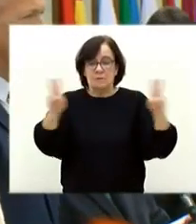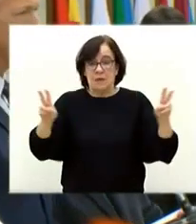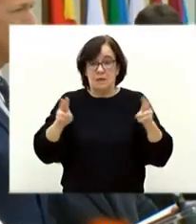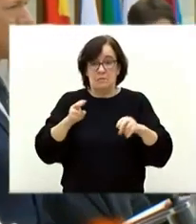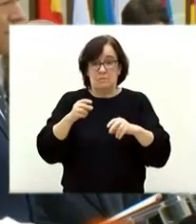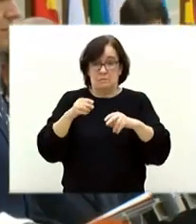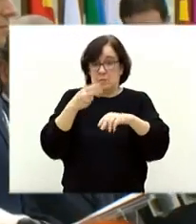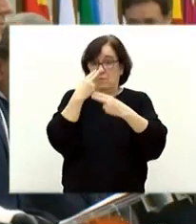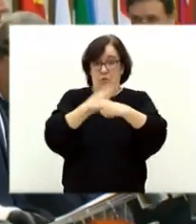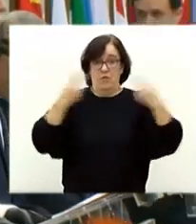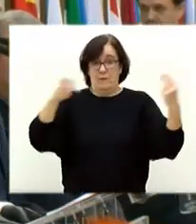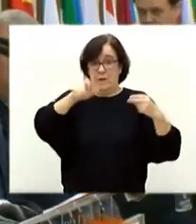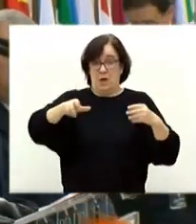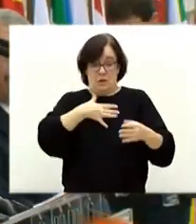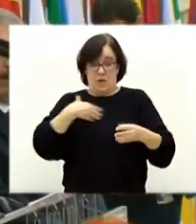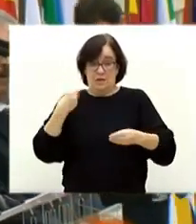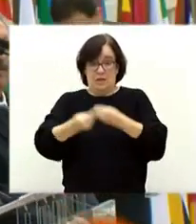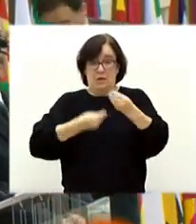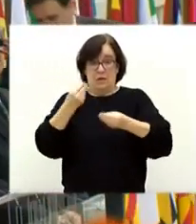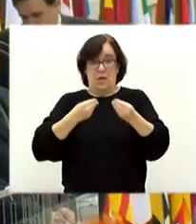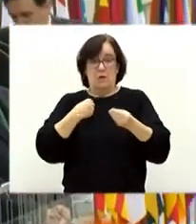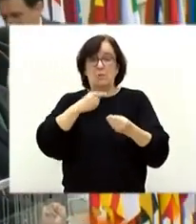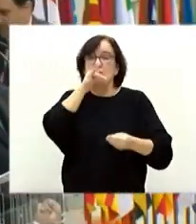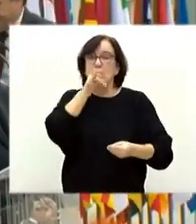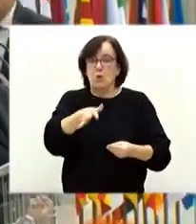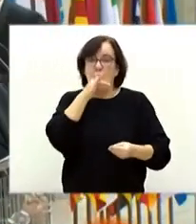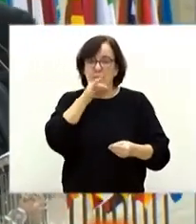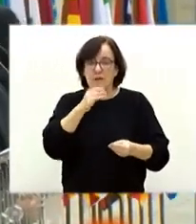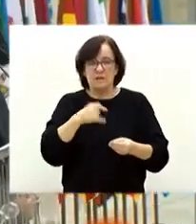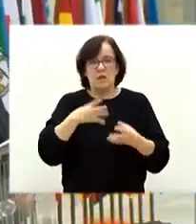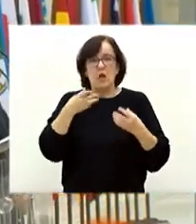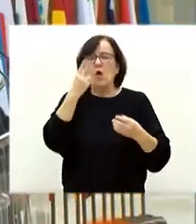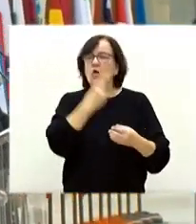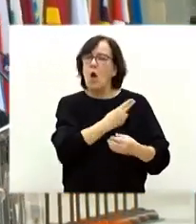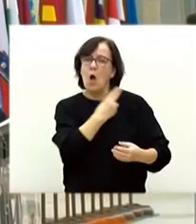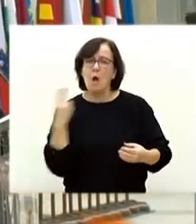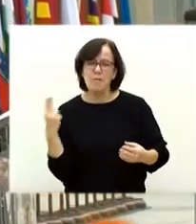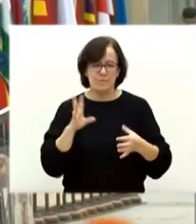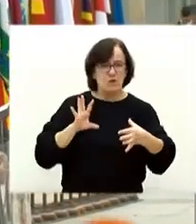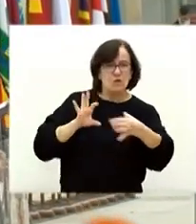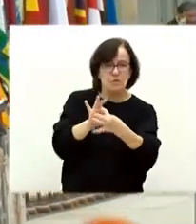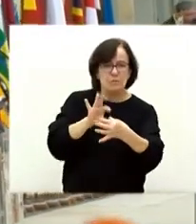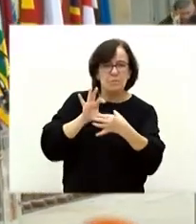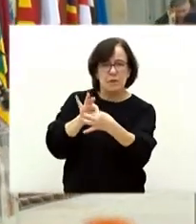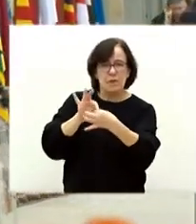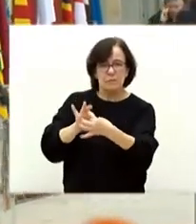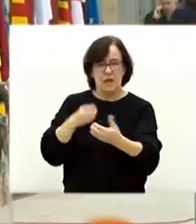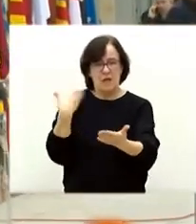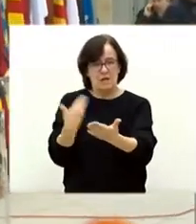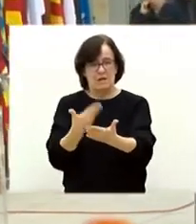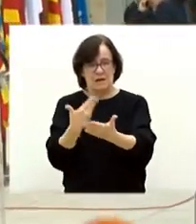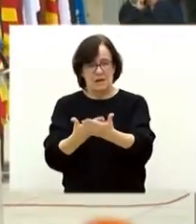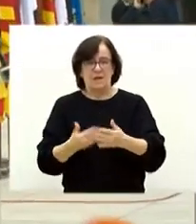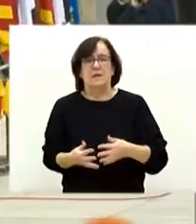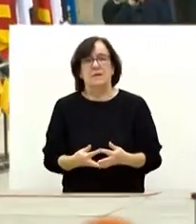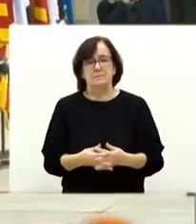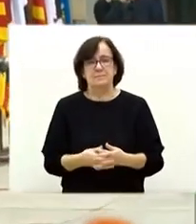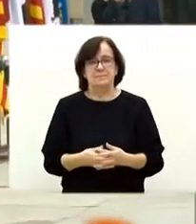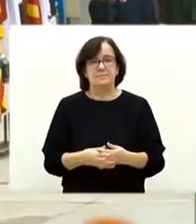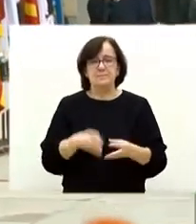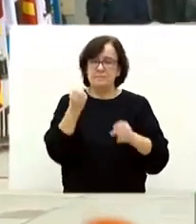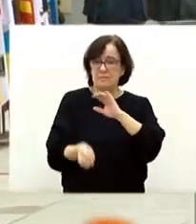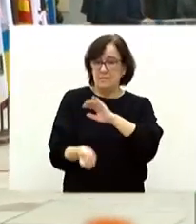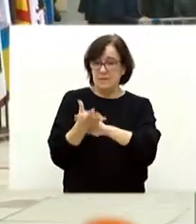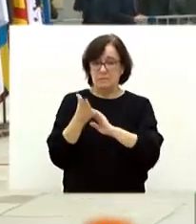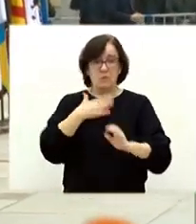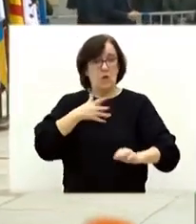pública ha querido tener de promesa, de compromiso vinculante, de garantía. Se crean por